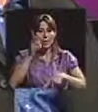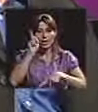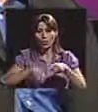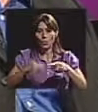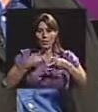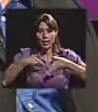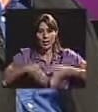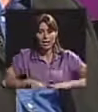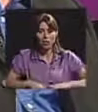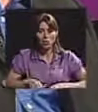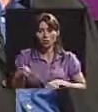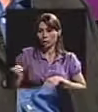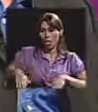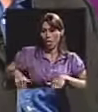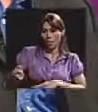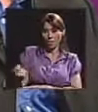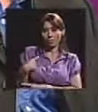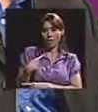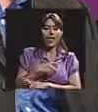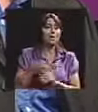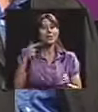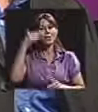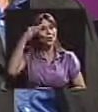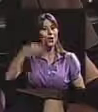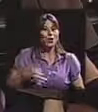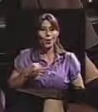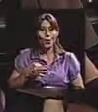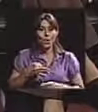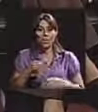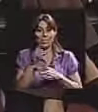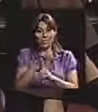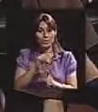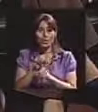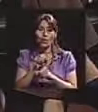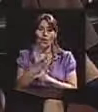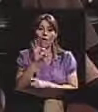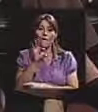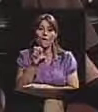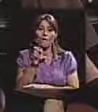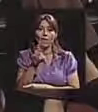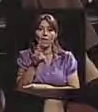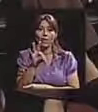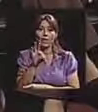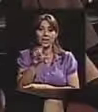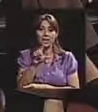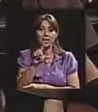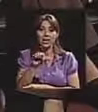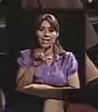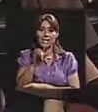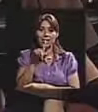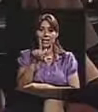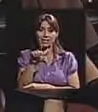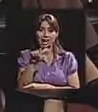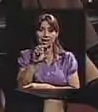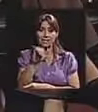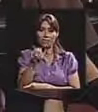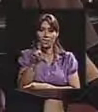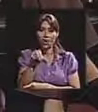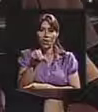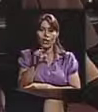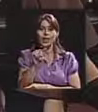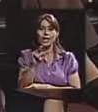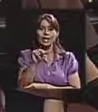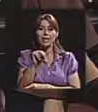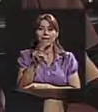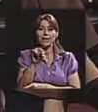preguntado, pero me parece que este no es el caso de la fertilización in vitro, porque no cura en realidad a la pareja que tiene la infertilidad, y que hay